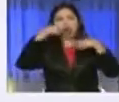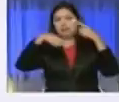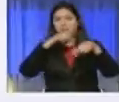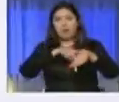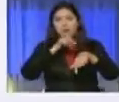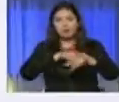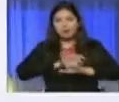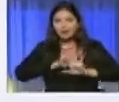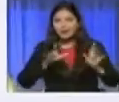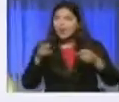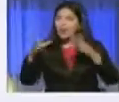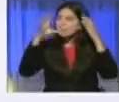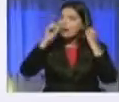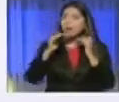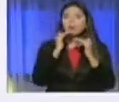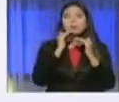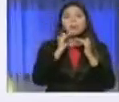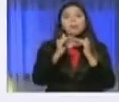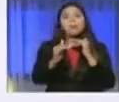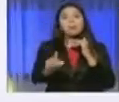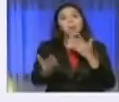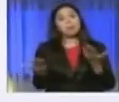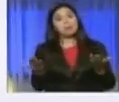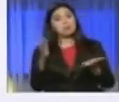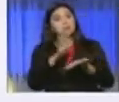El embajador no dice nada.